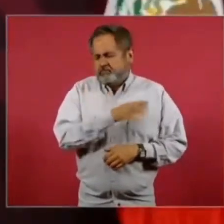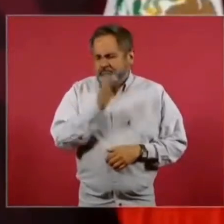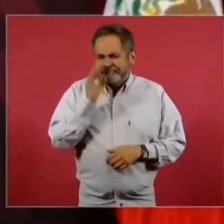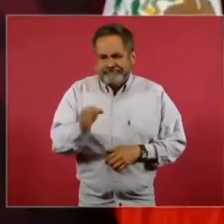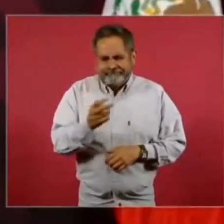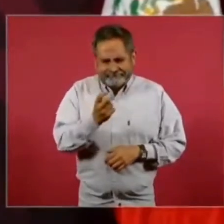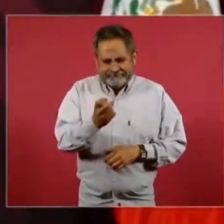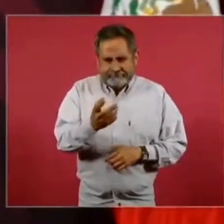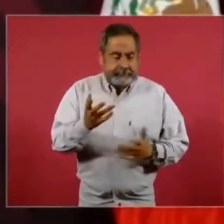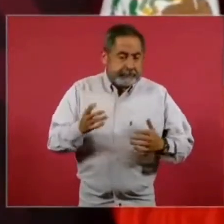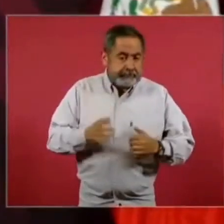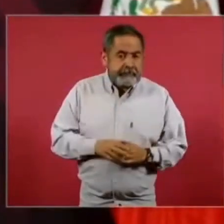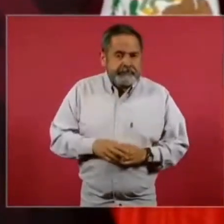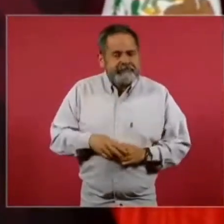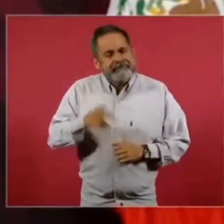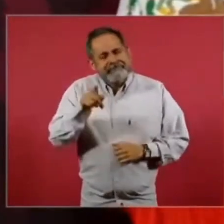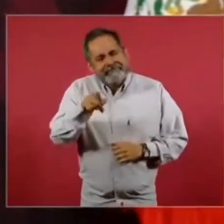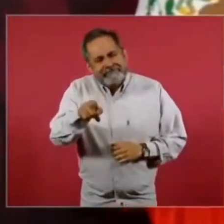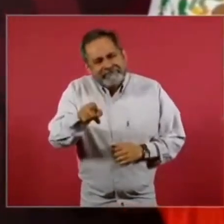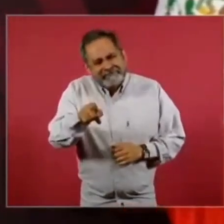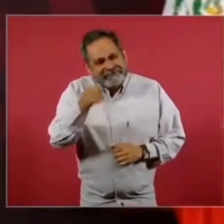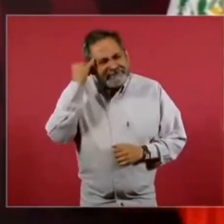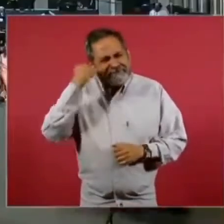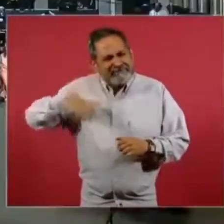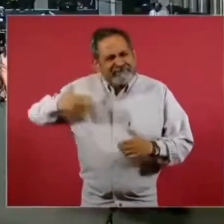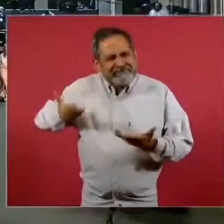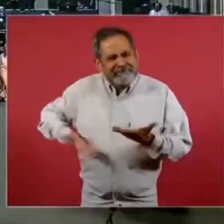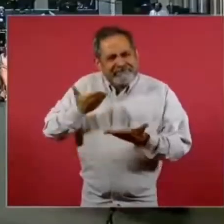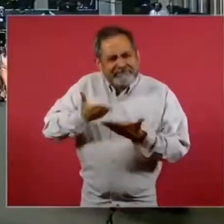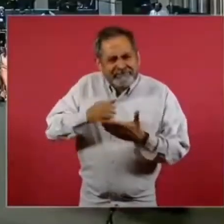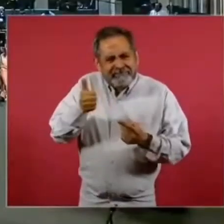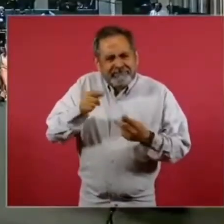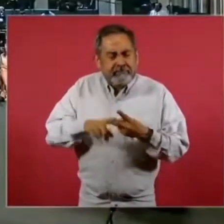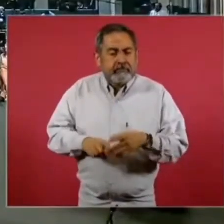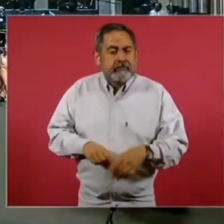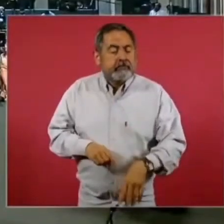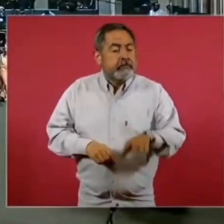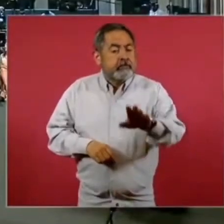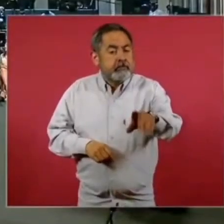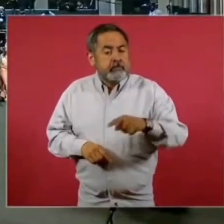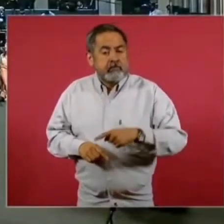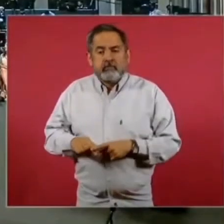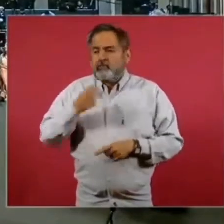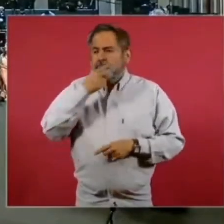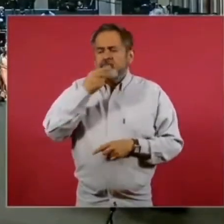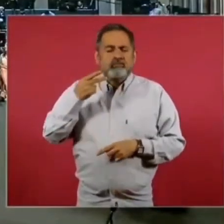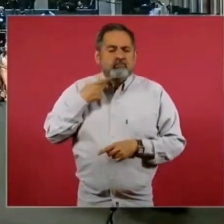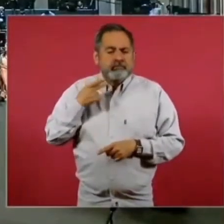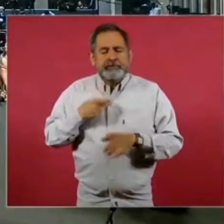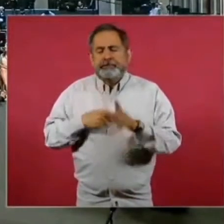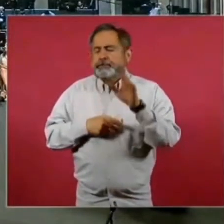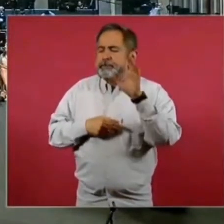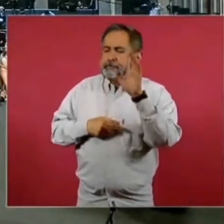eso pero no sé qué planteas tamb es un político